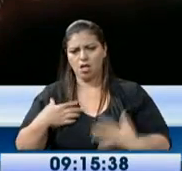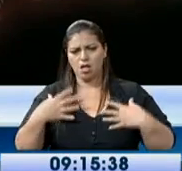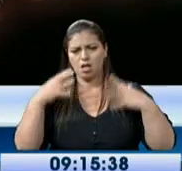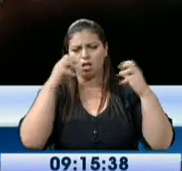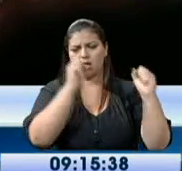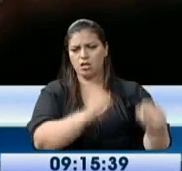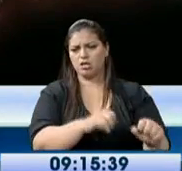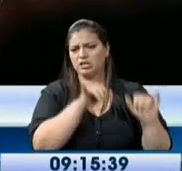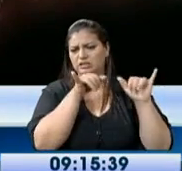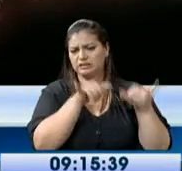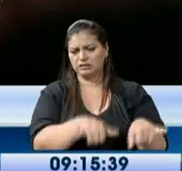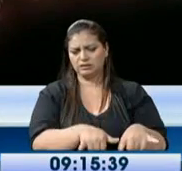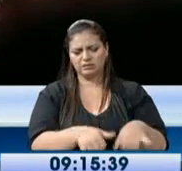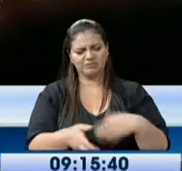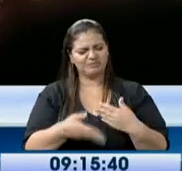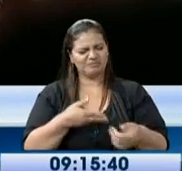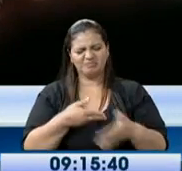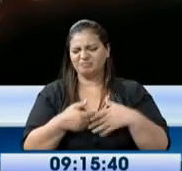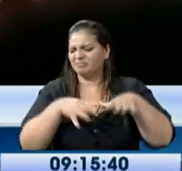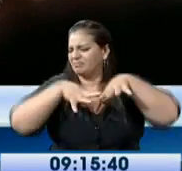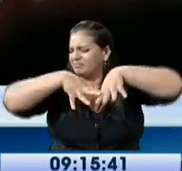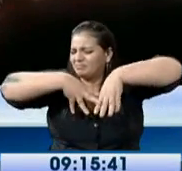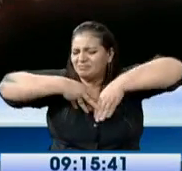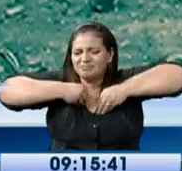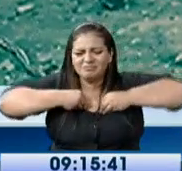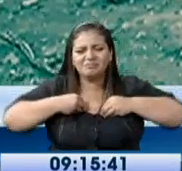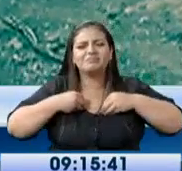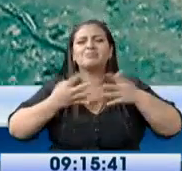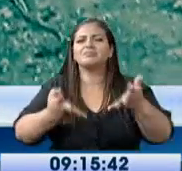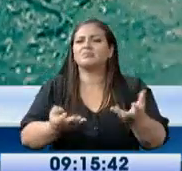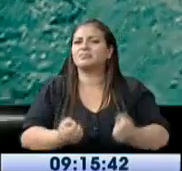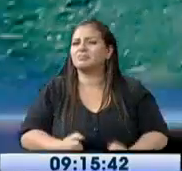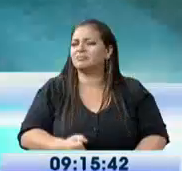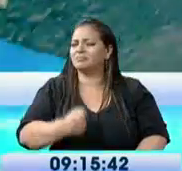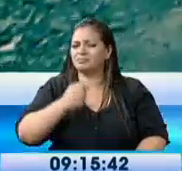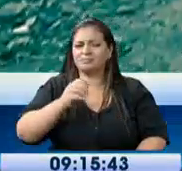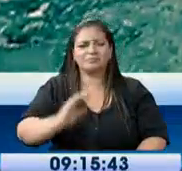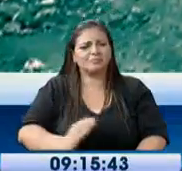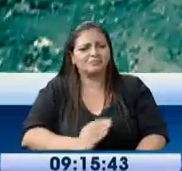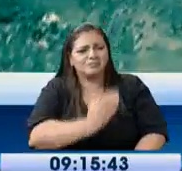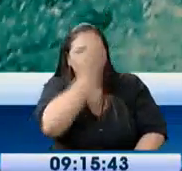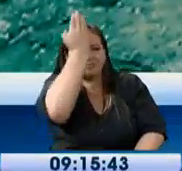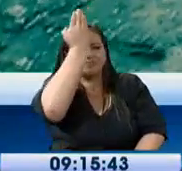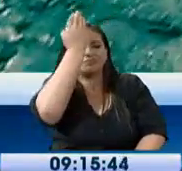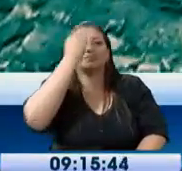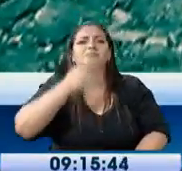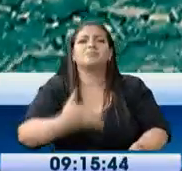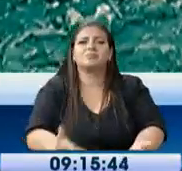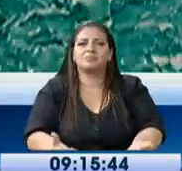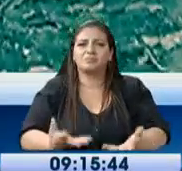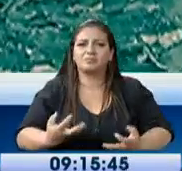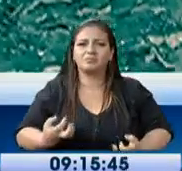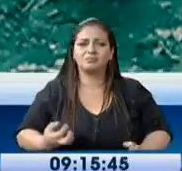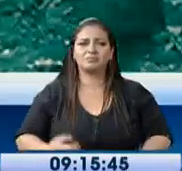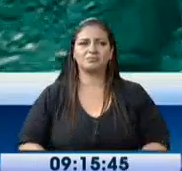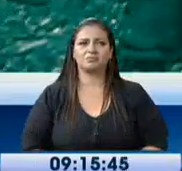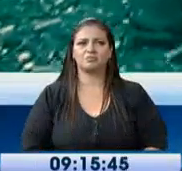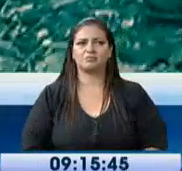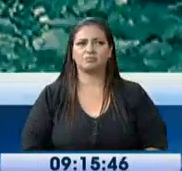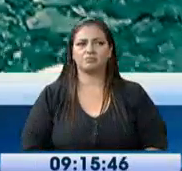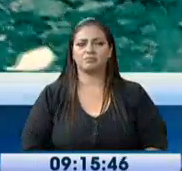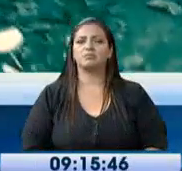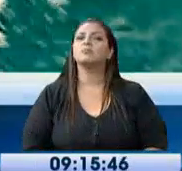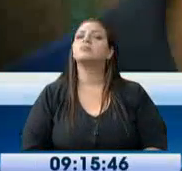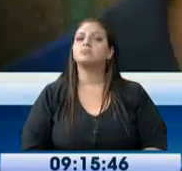Para poder cambiar, salir del mundo de las drogas. Y la confianza se esfume en su familia. La droga